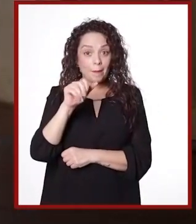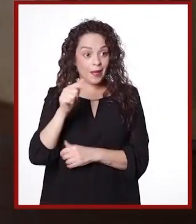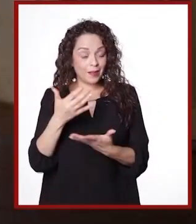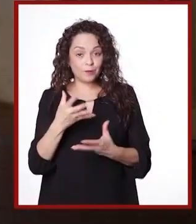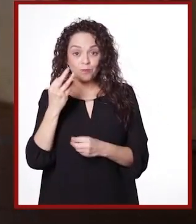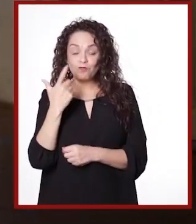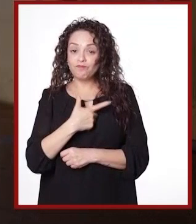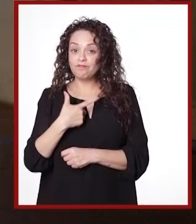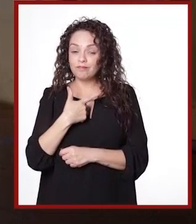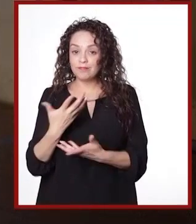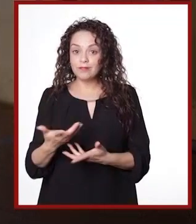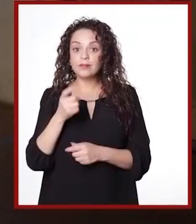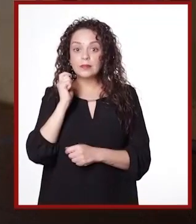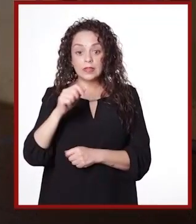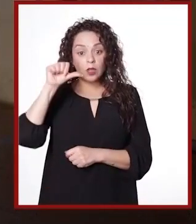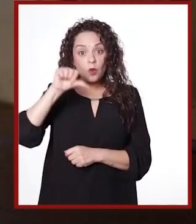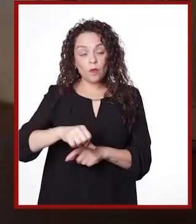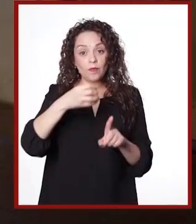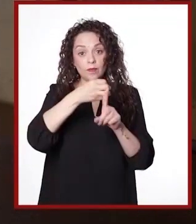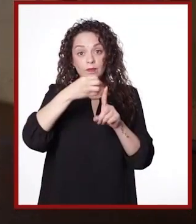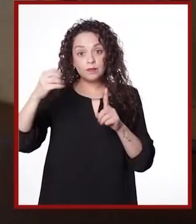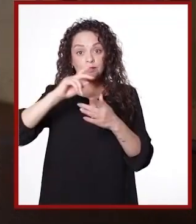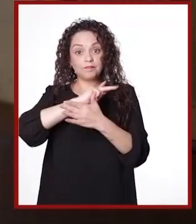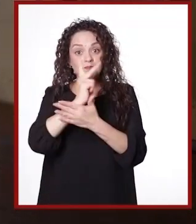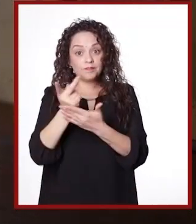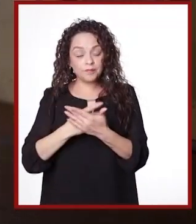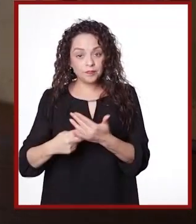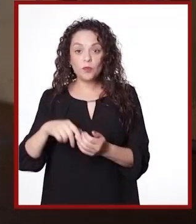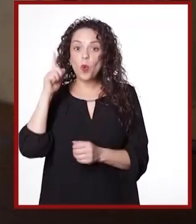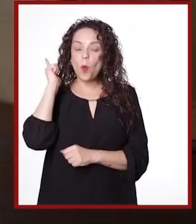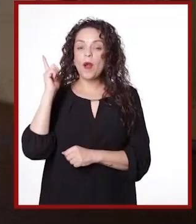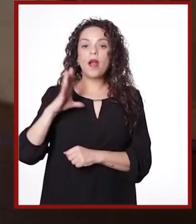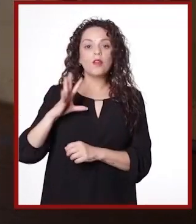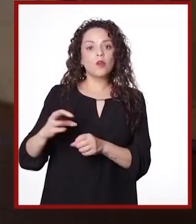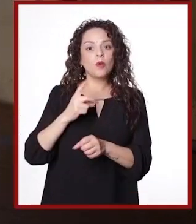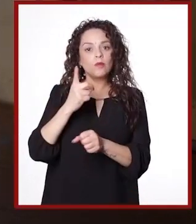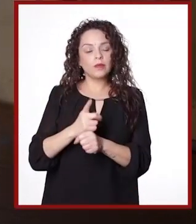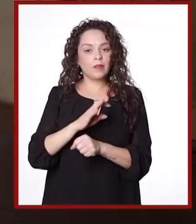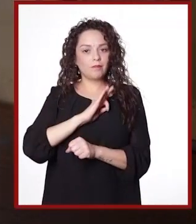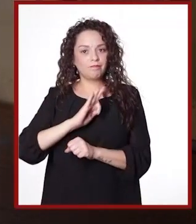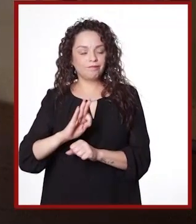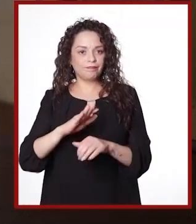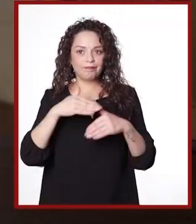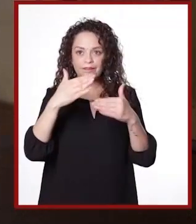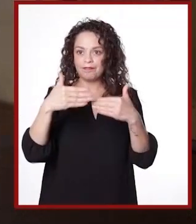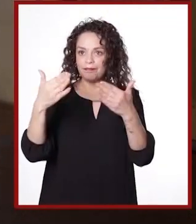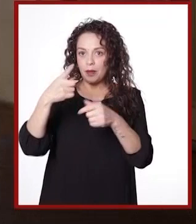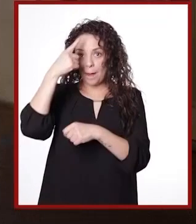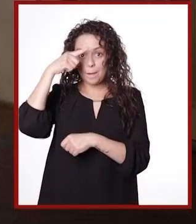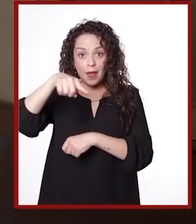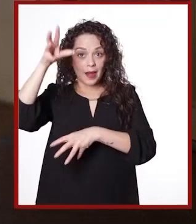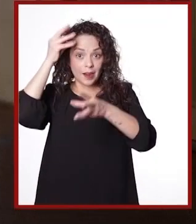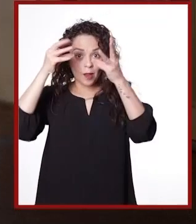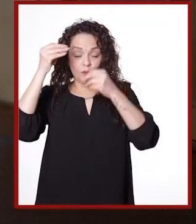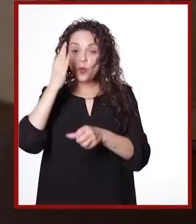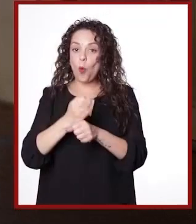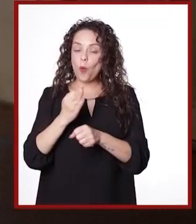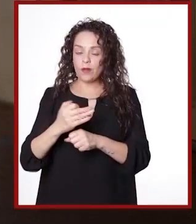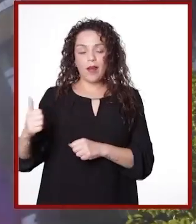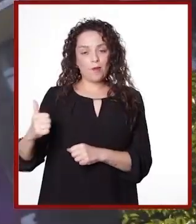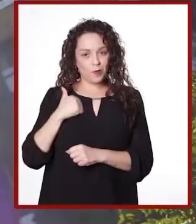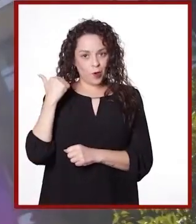la cobertura que este programa alcanza y que tengamos la oportunidad de llegar a sus hogares. Una oportunidad que vamos a